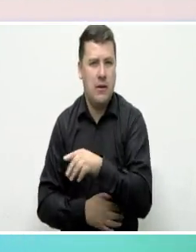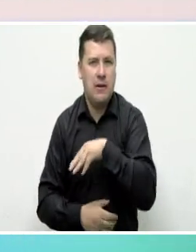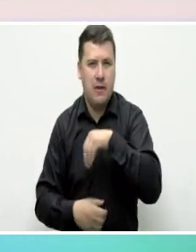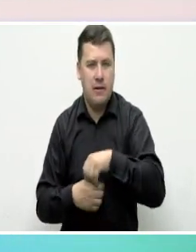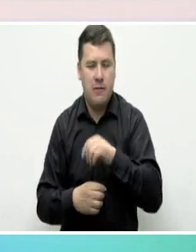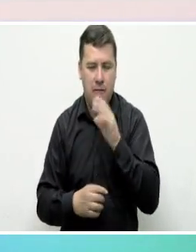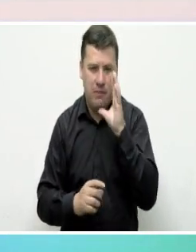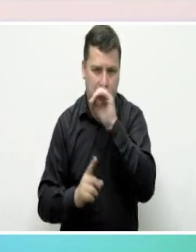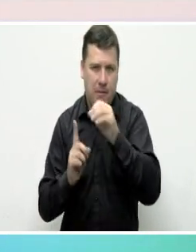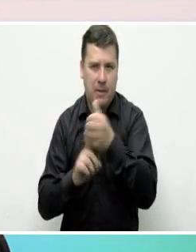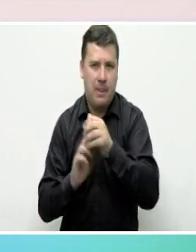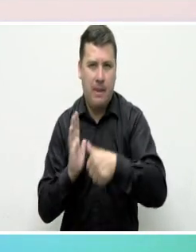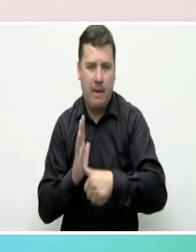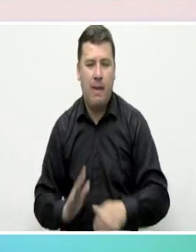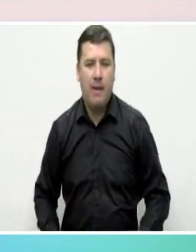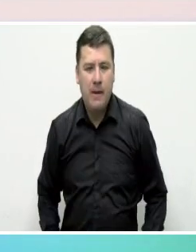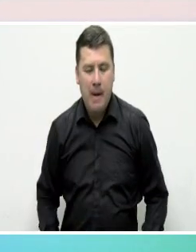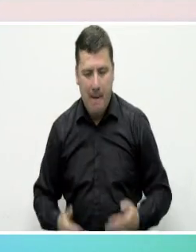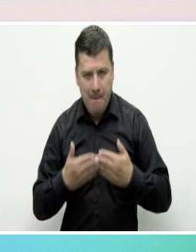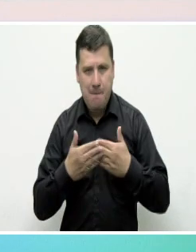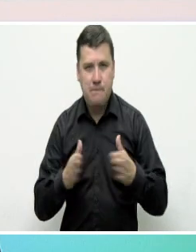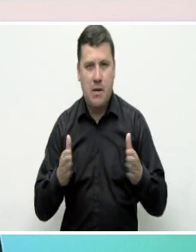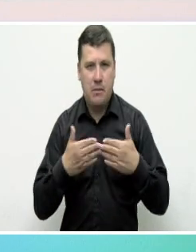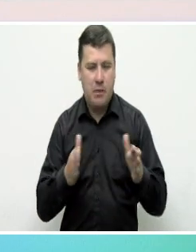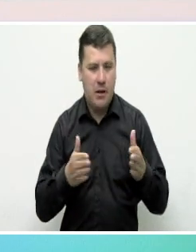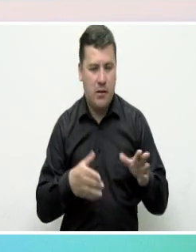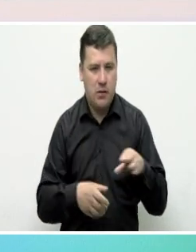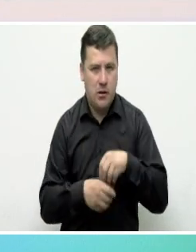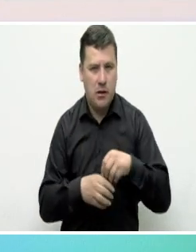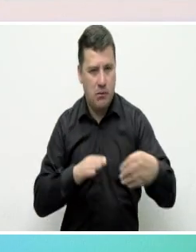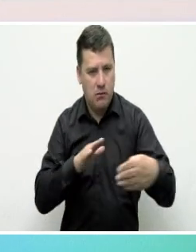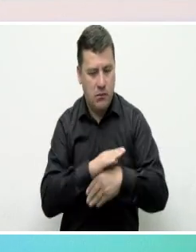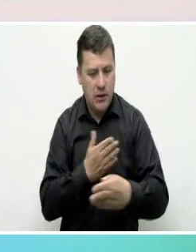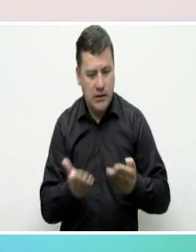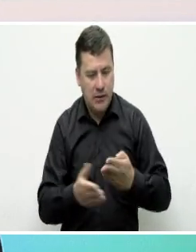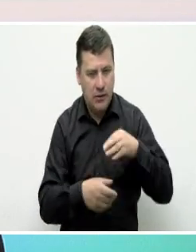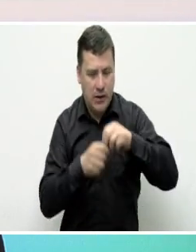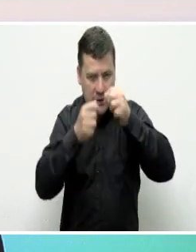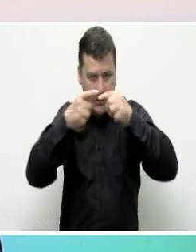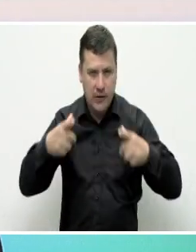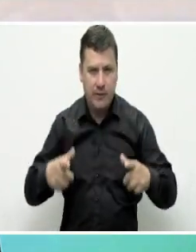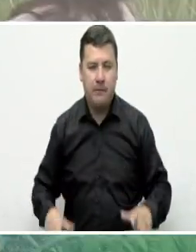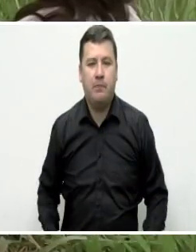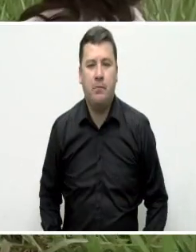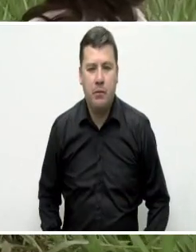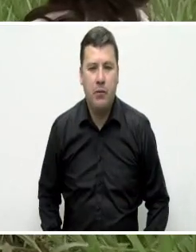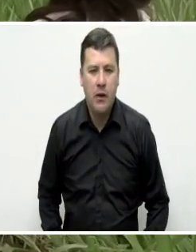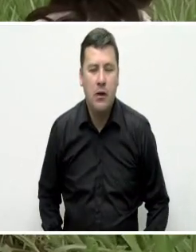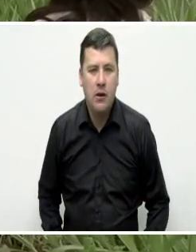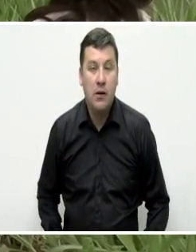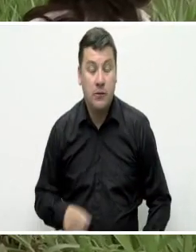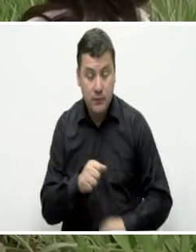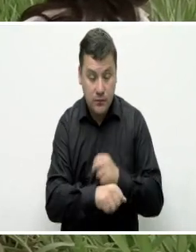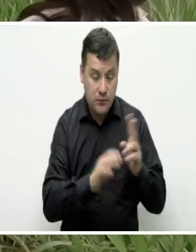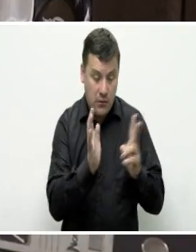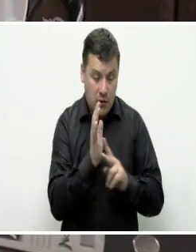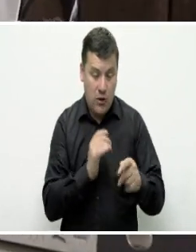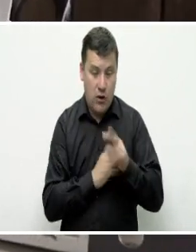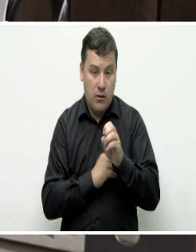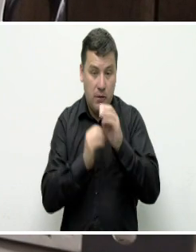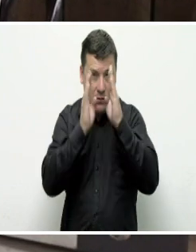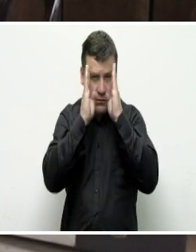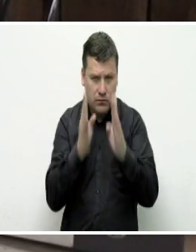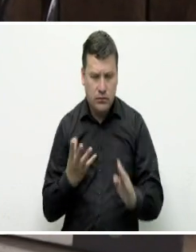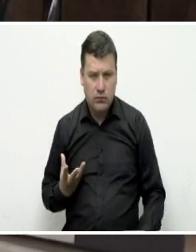la identificación, la puerta de entrada a los servicios del Estado. Durante este 2018, la Unidad de Atención